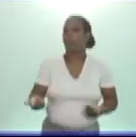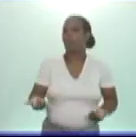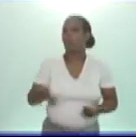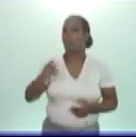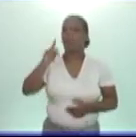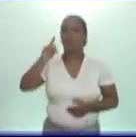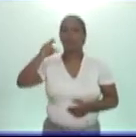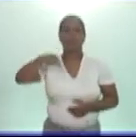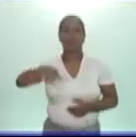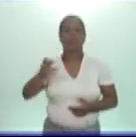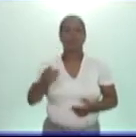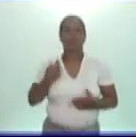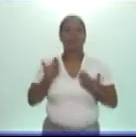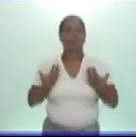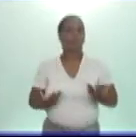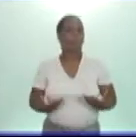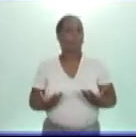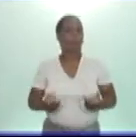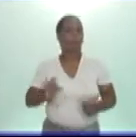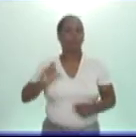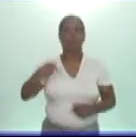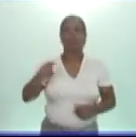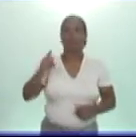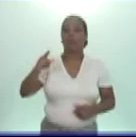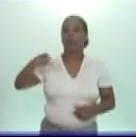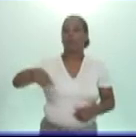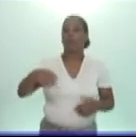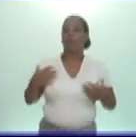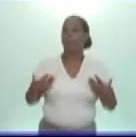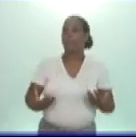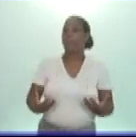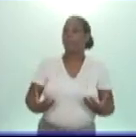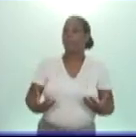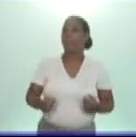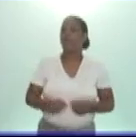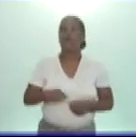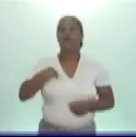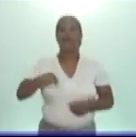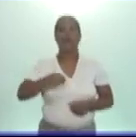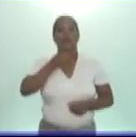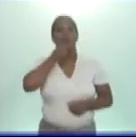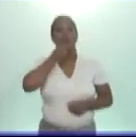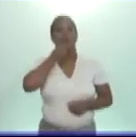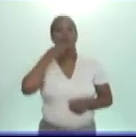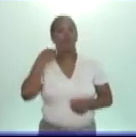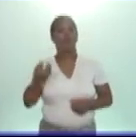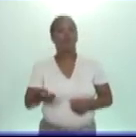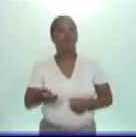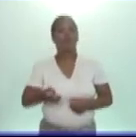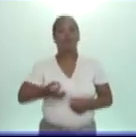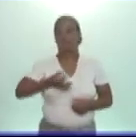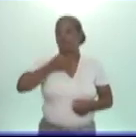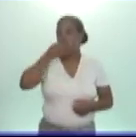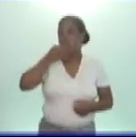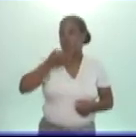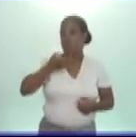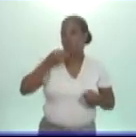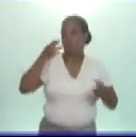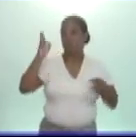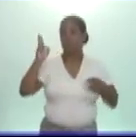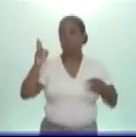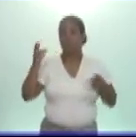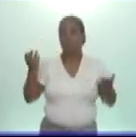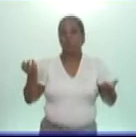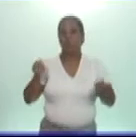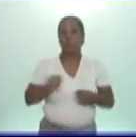cuántos gramos pesa. Por lo tanto, aquí yo puedo decidir si llevo los datos a gramos o si expreso en